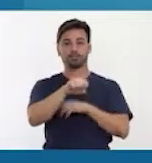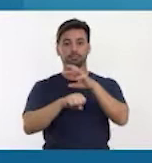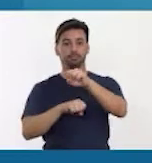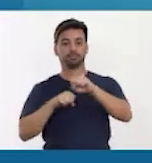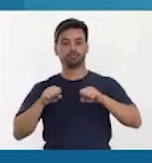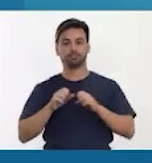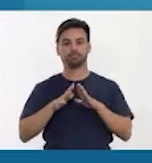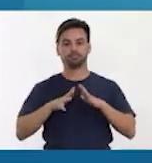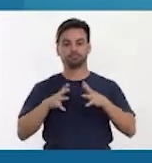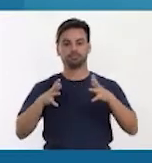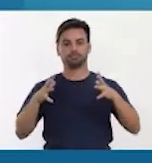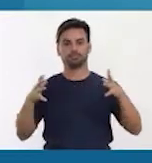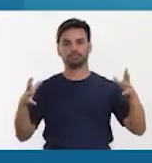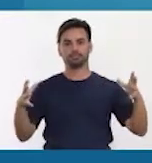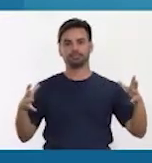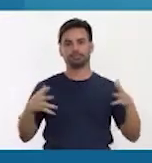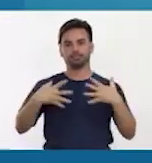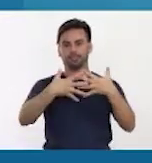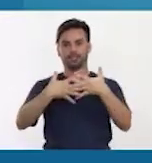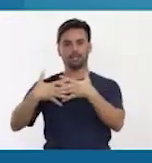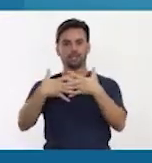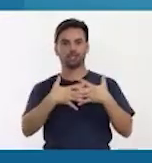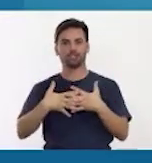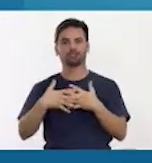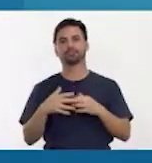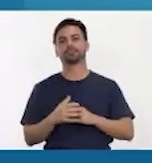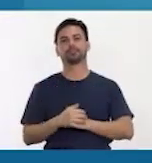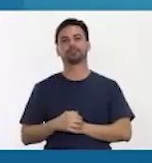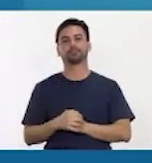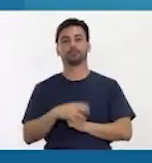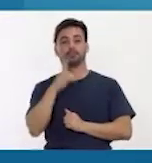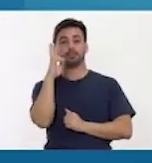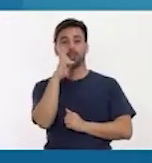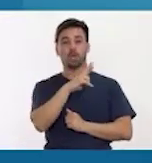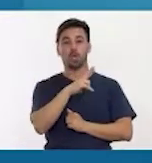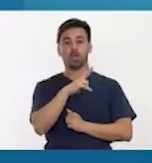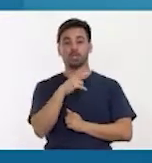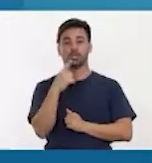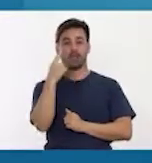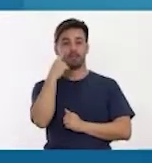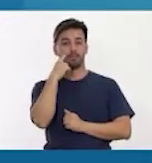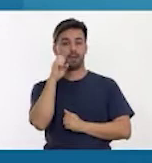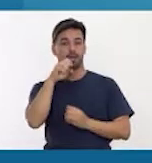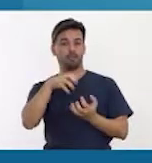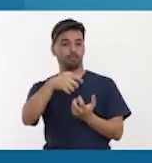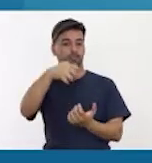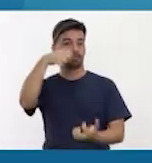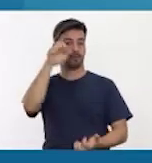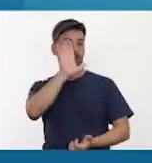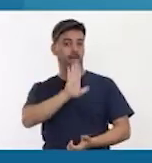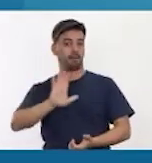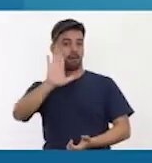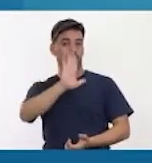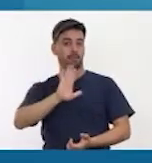por la expansión territorial. En el mapa se les muestra en el color morado